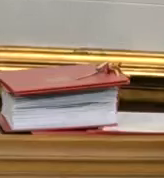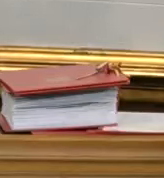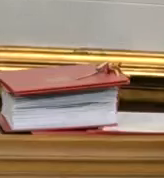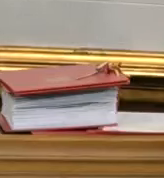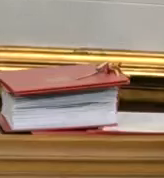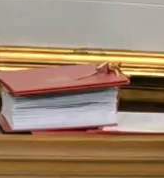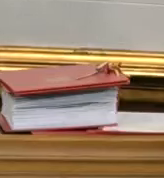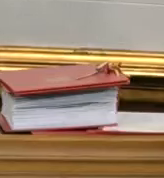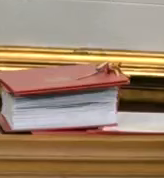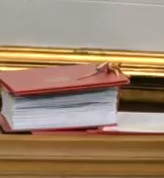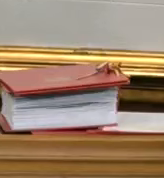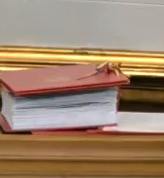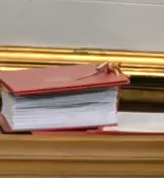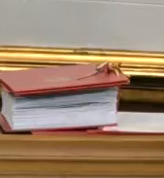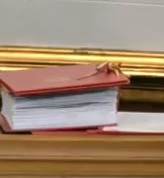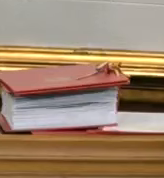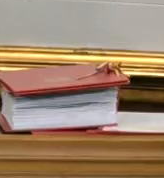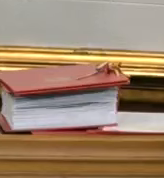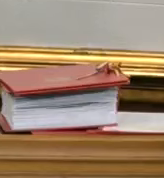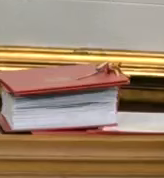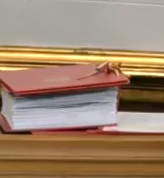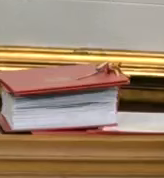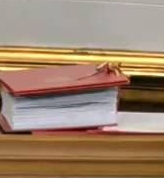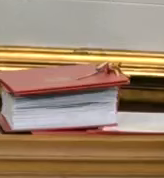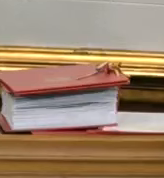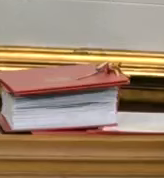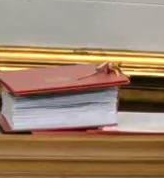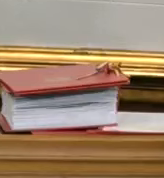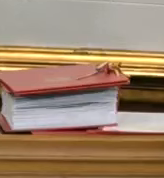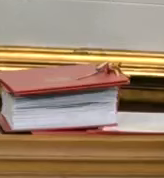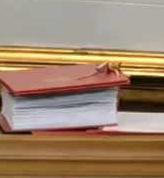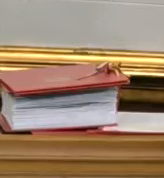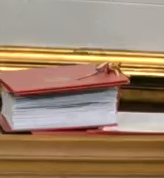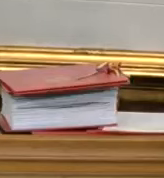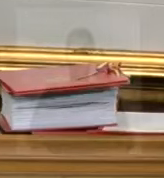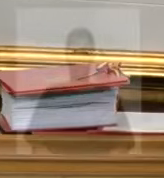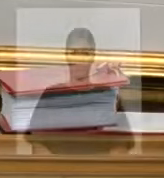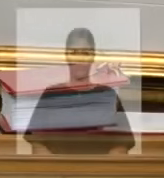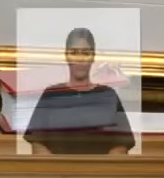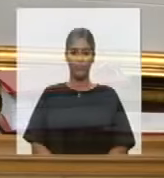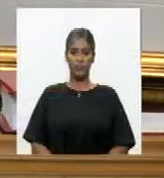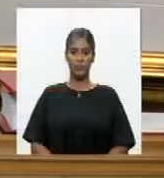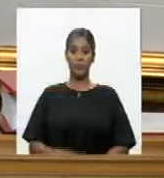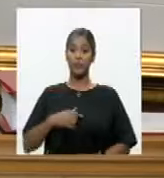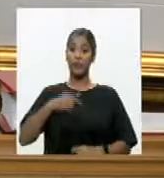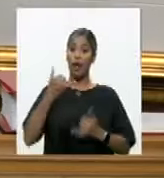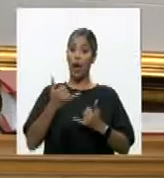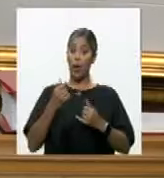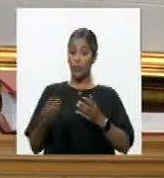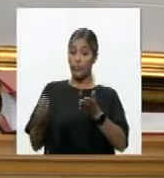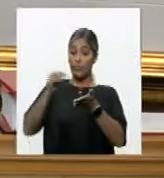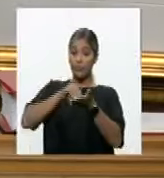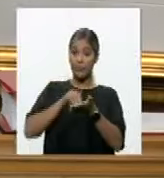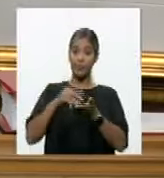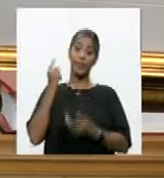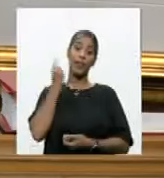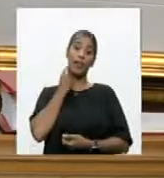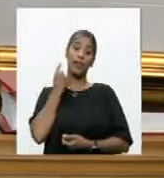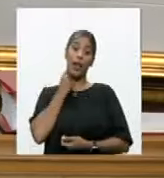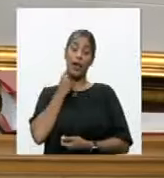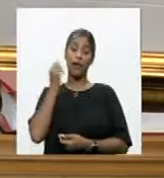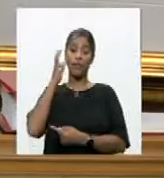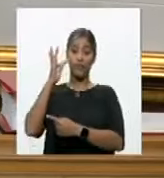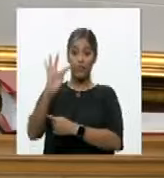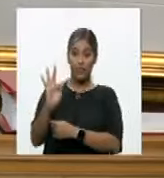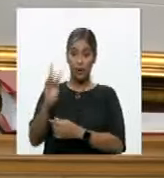Saab Halabi para que ocupe la responsabilidad como fiscal general de la República. Las